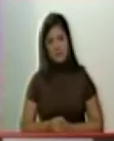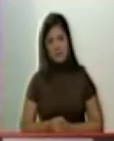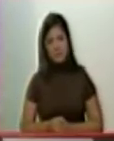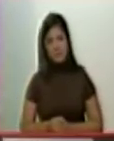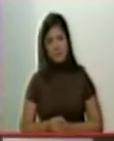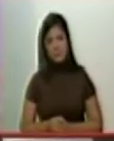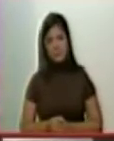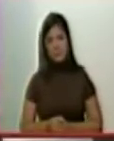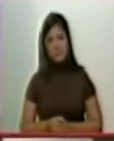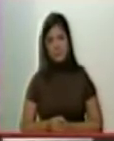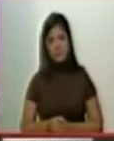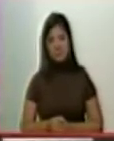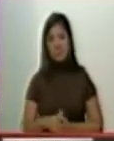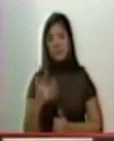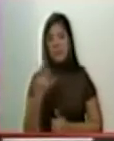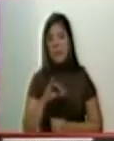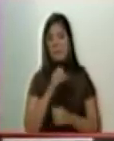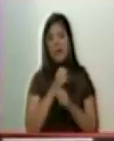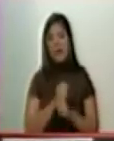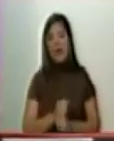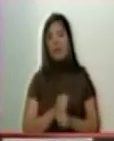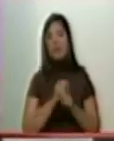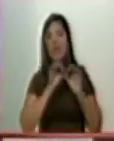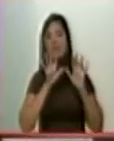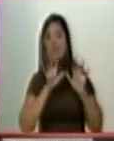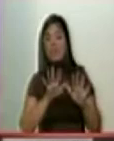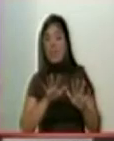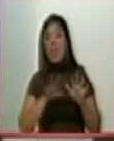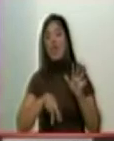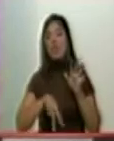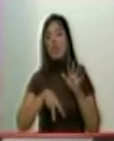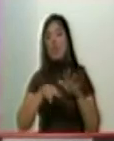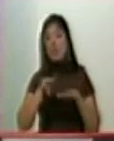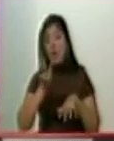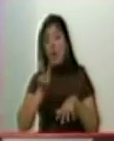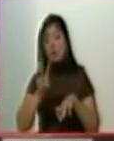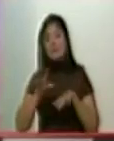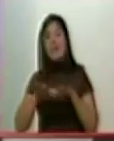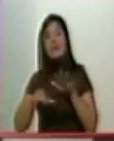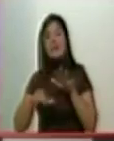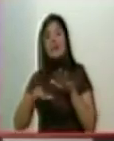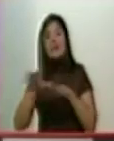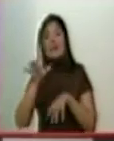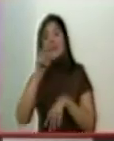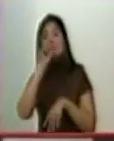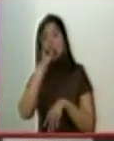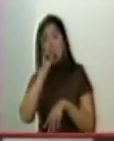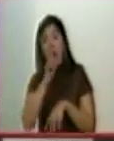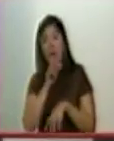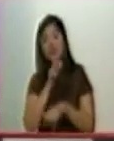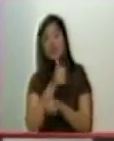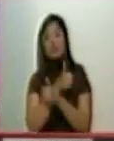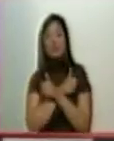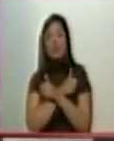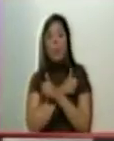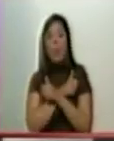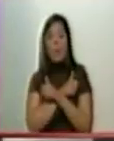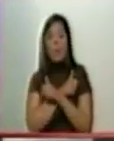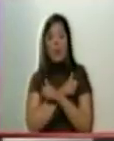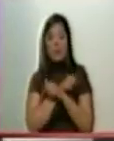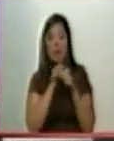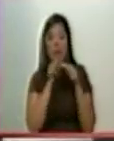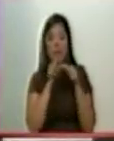tenían 10, 12, hasta 15 años de suplentes